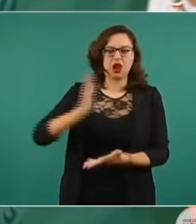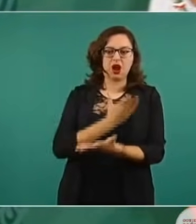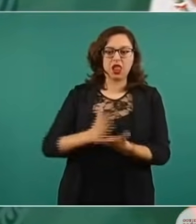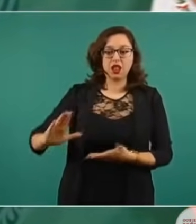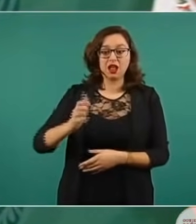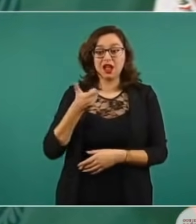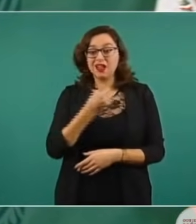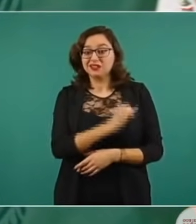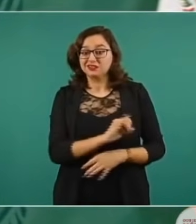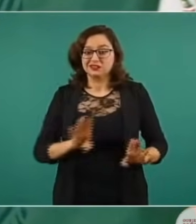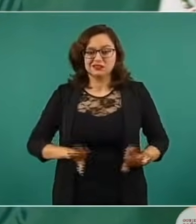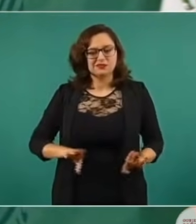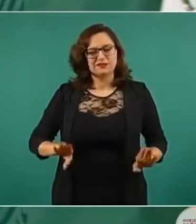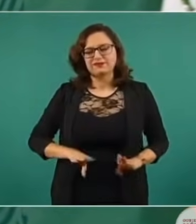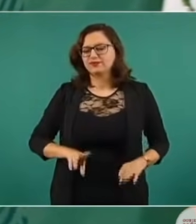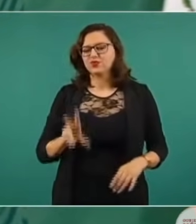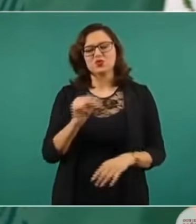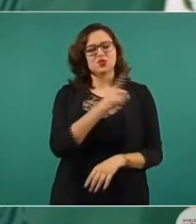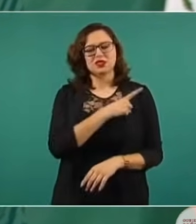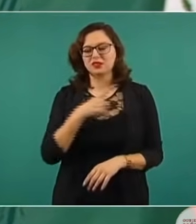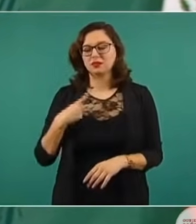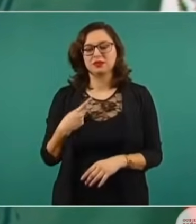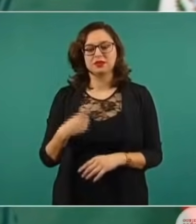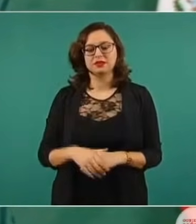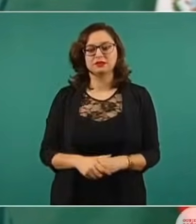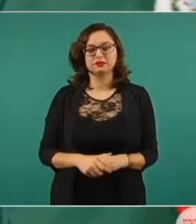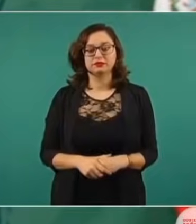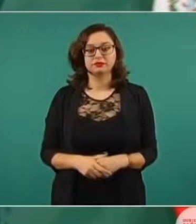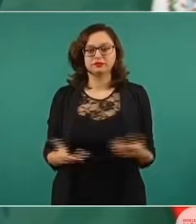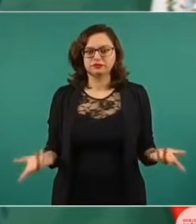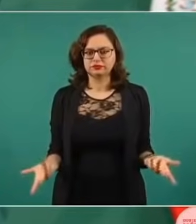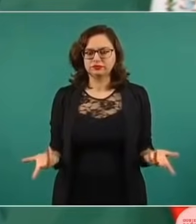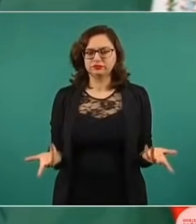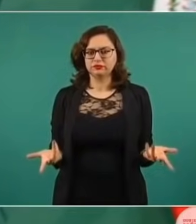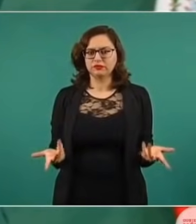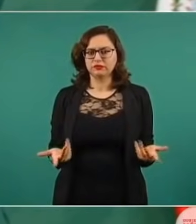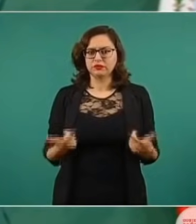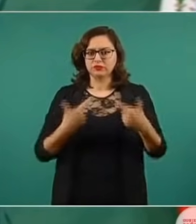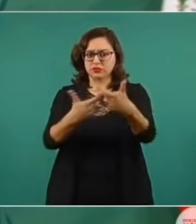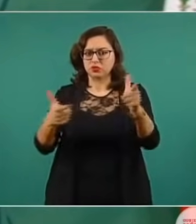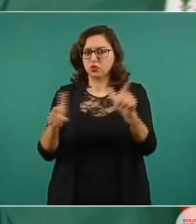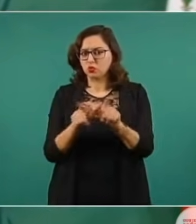Entonces, no es estar en contra de la clase media,